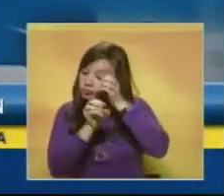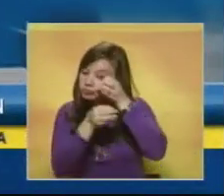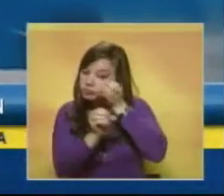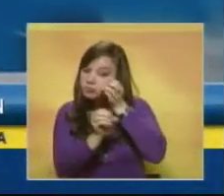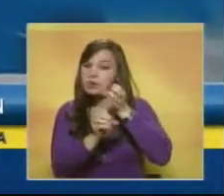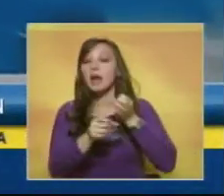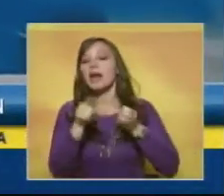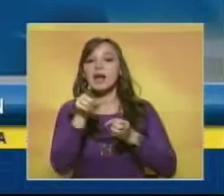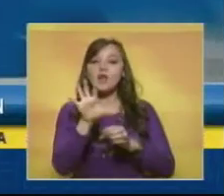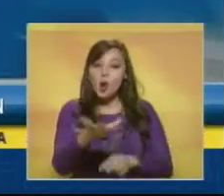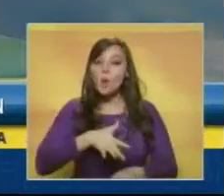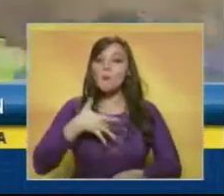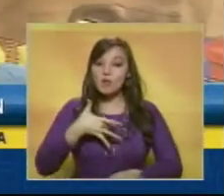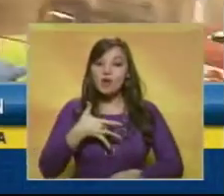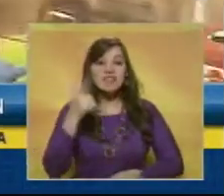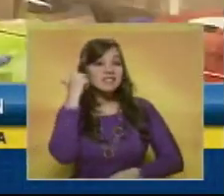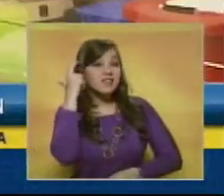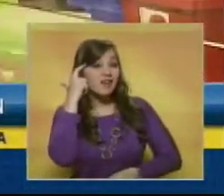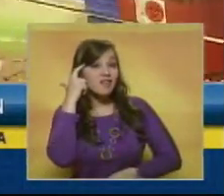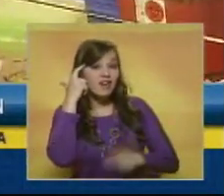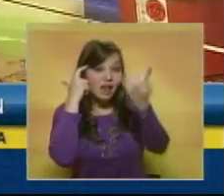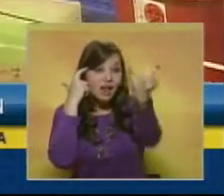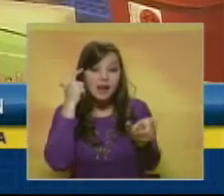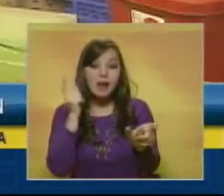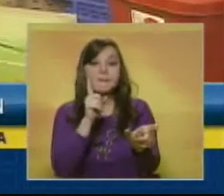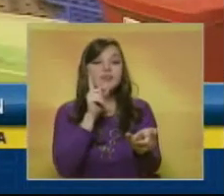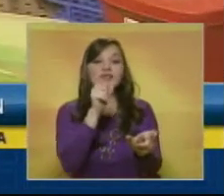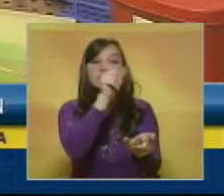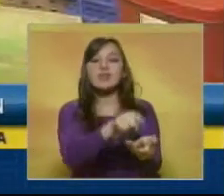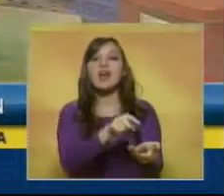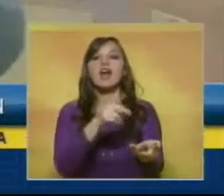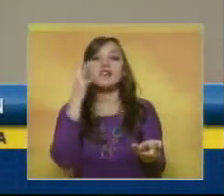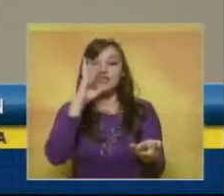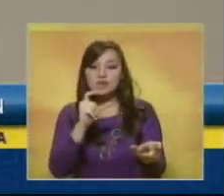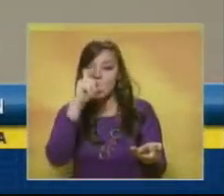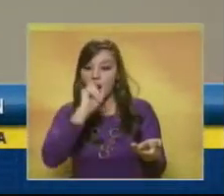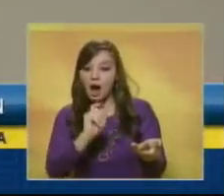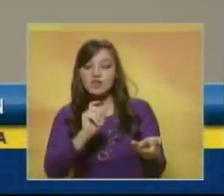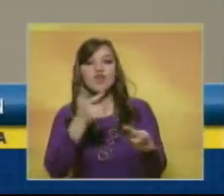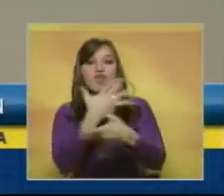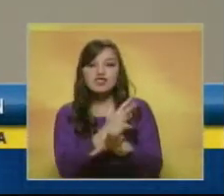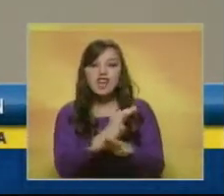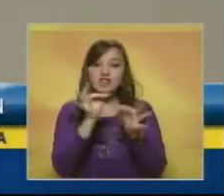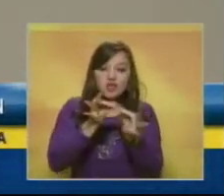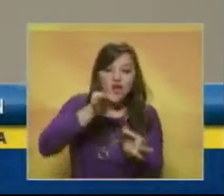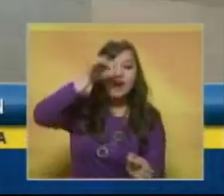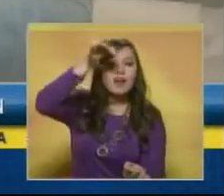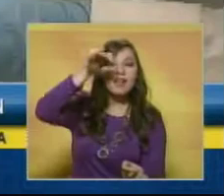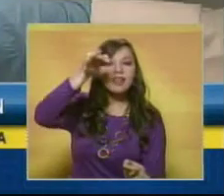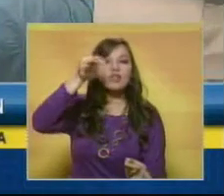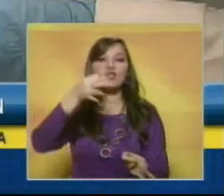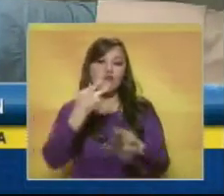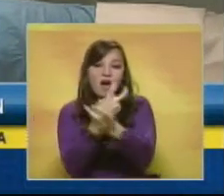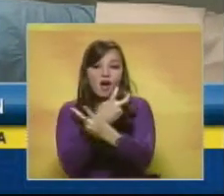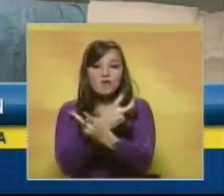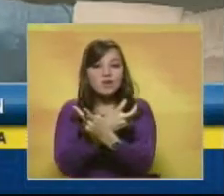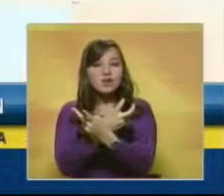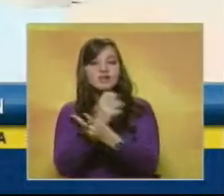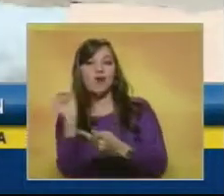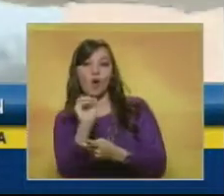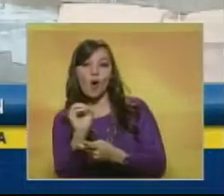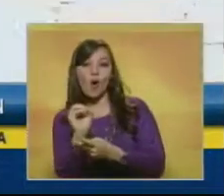determinar con certeza la edad al momento de la muerte, afiliación racial, sexo, estatura, trauma óseo, daños y